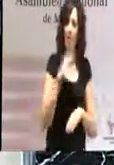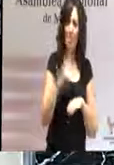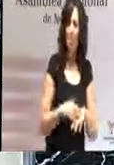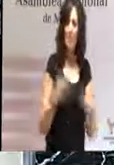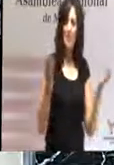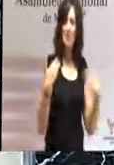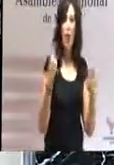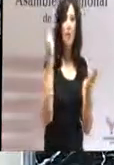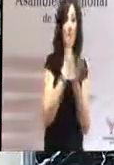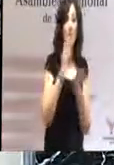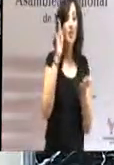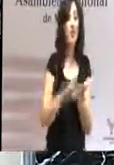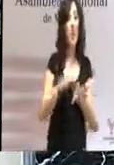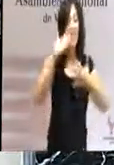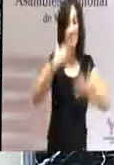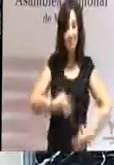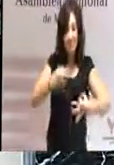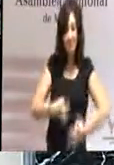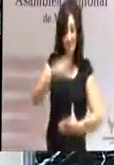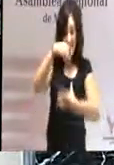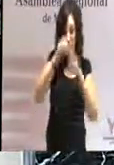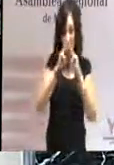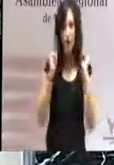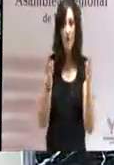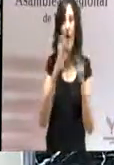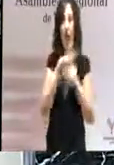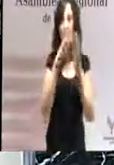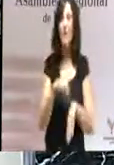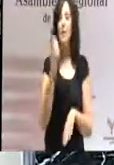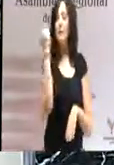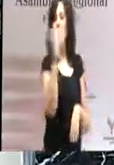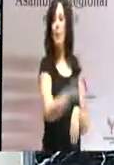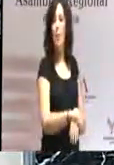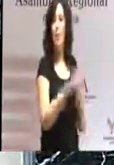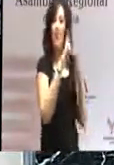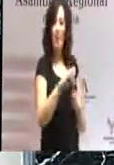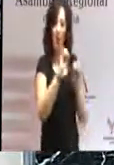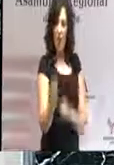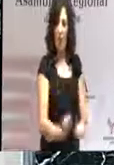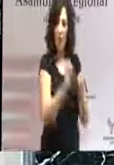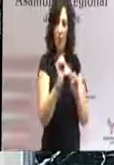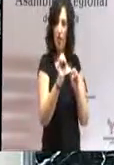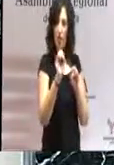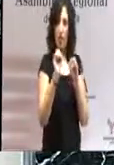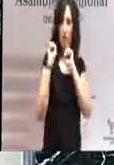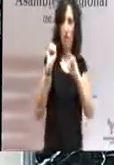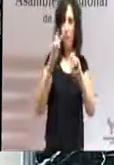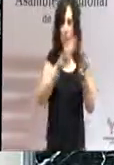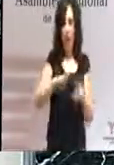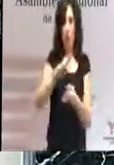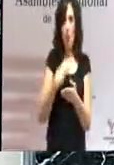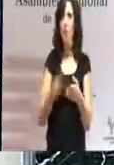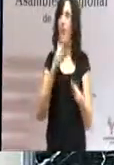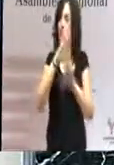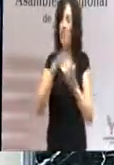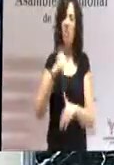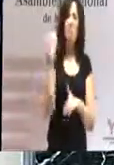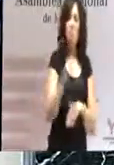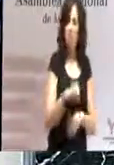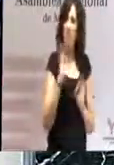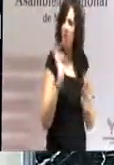tocó retratarse en sede parlamentaria, tumbaron la eliminación de los aforamientos en la región de Murcia. Y eso es así,